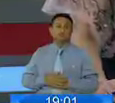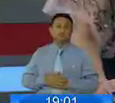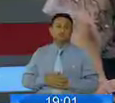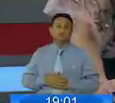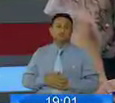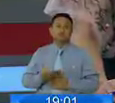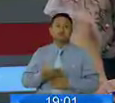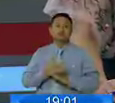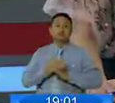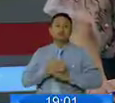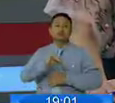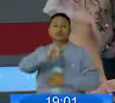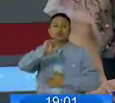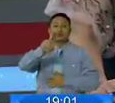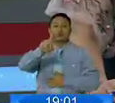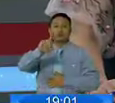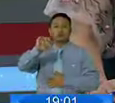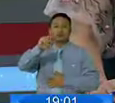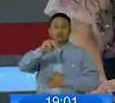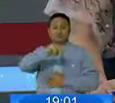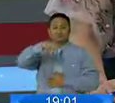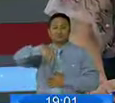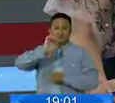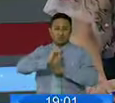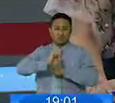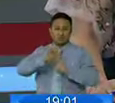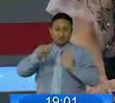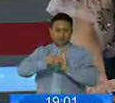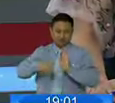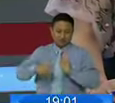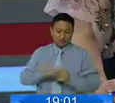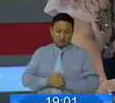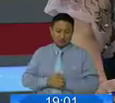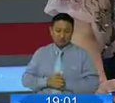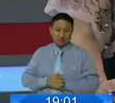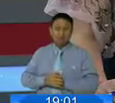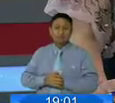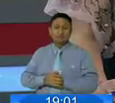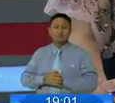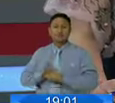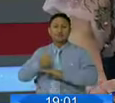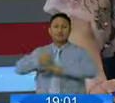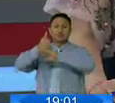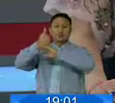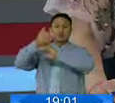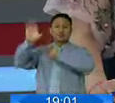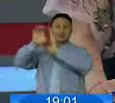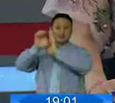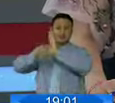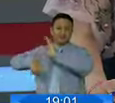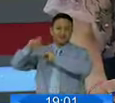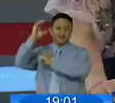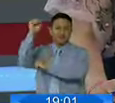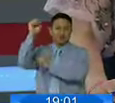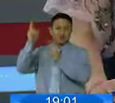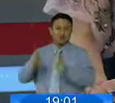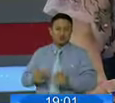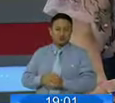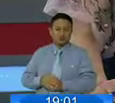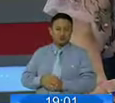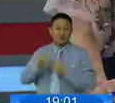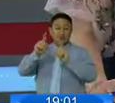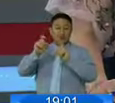La defensa de Julian Assange en Ecuador celebró la respuesta de la Corte Interamericana de Derechos Humanos sobre la consulta hecha por el